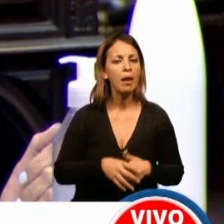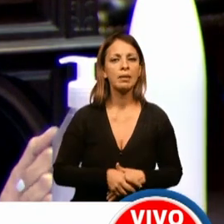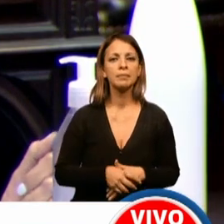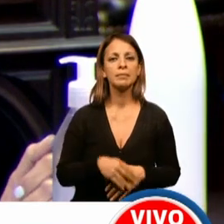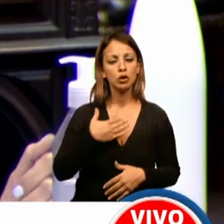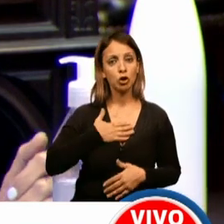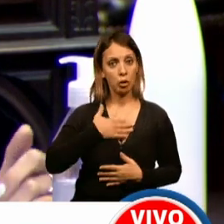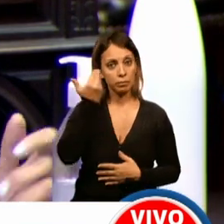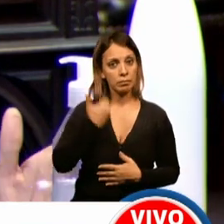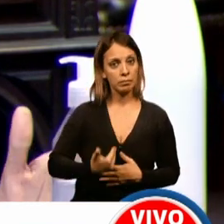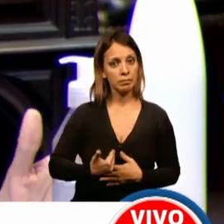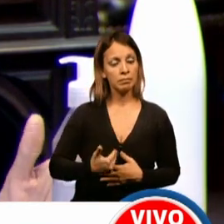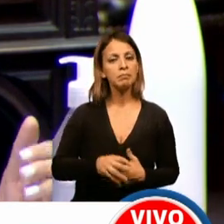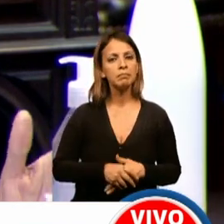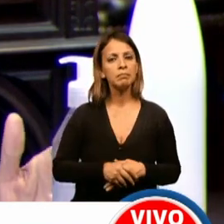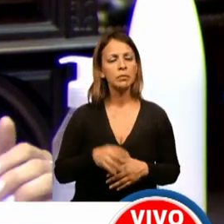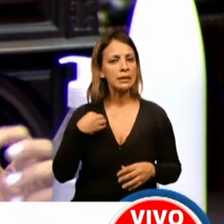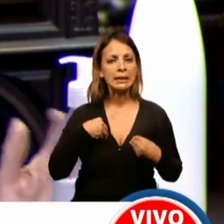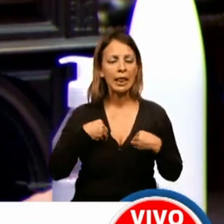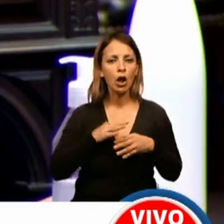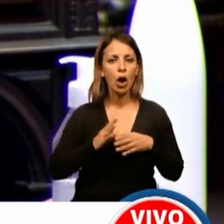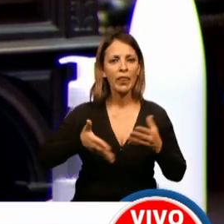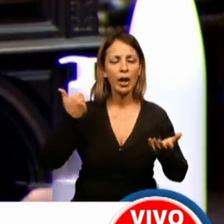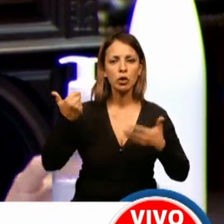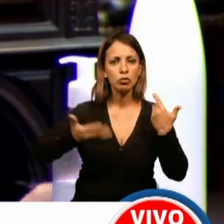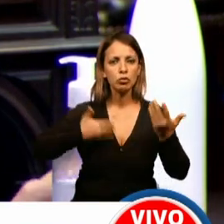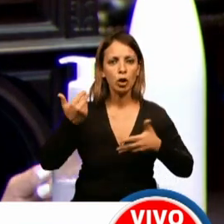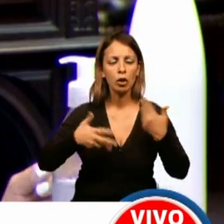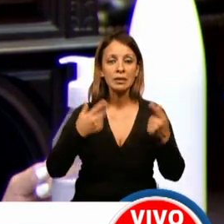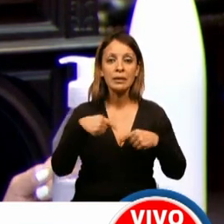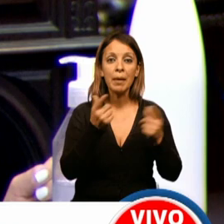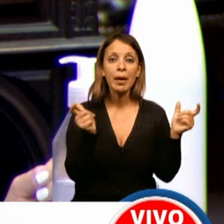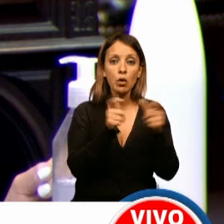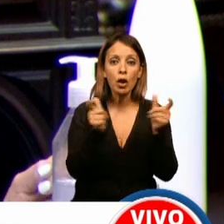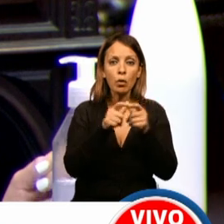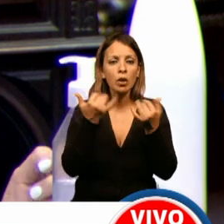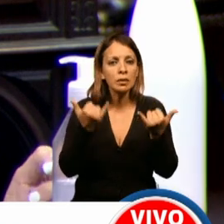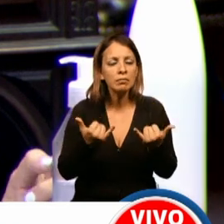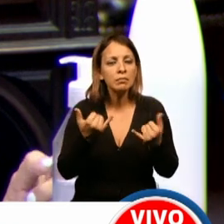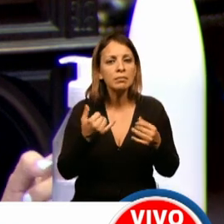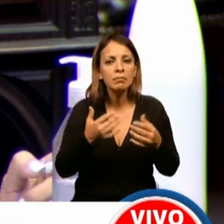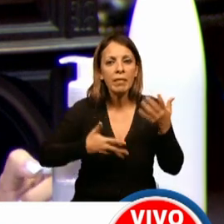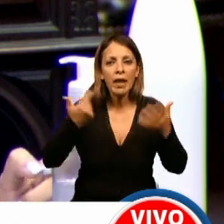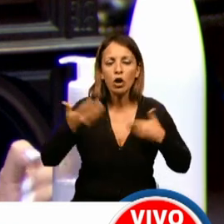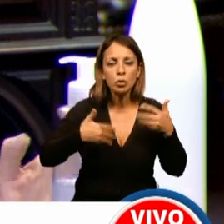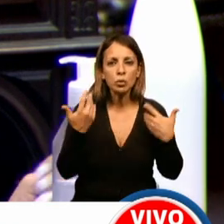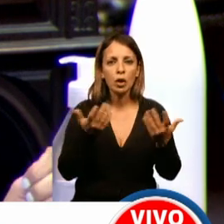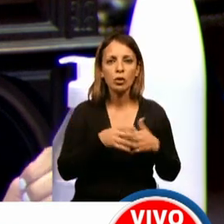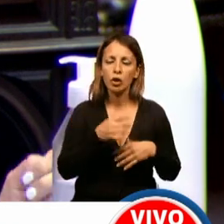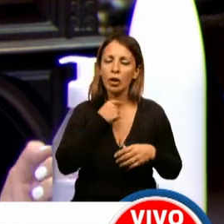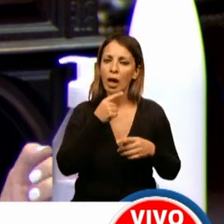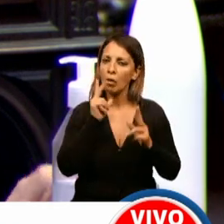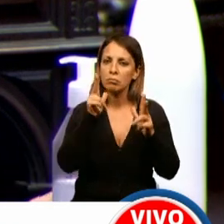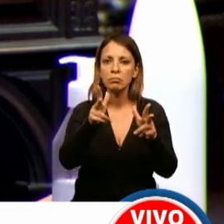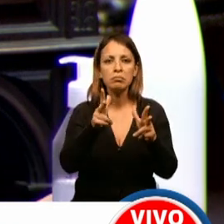personal una deconstrucción enorme en cada una de las reuniones de comisión quiero destacar el